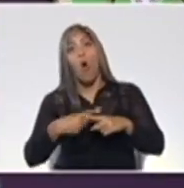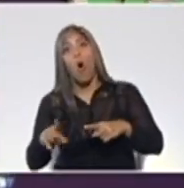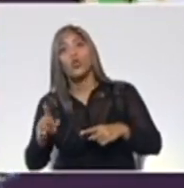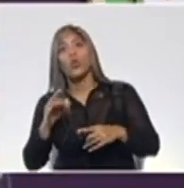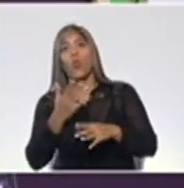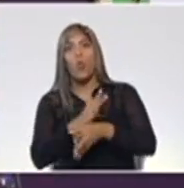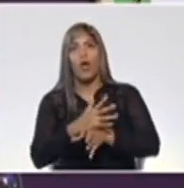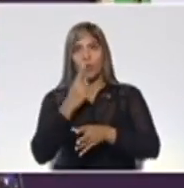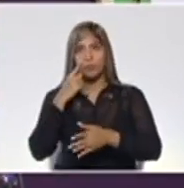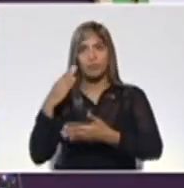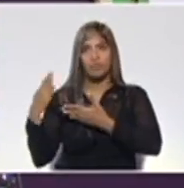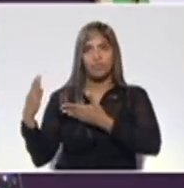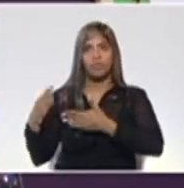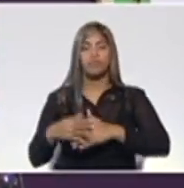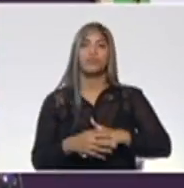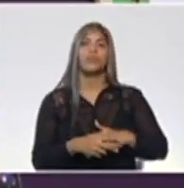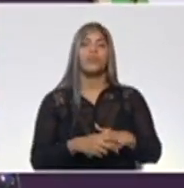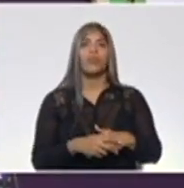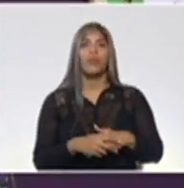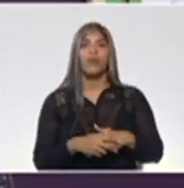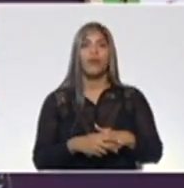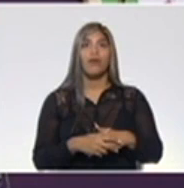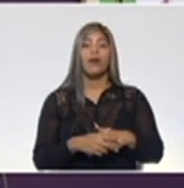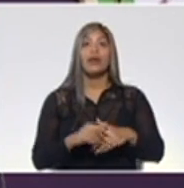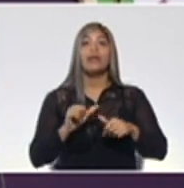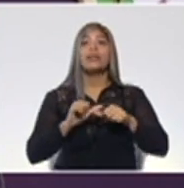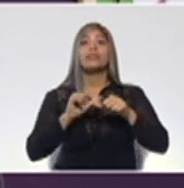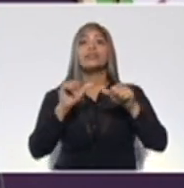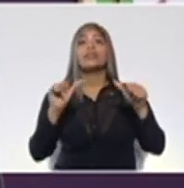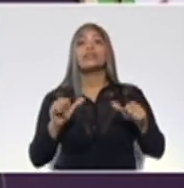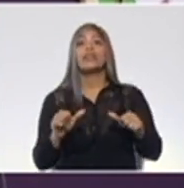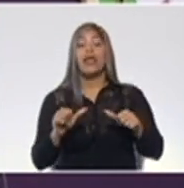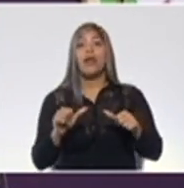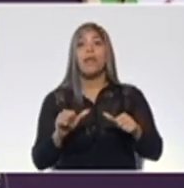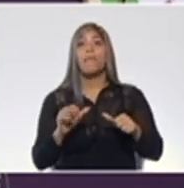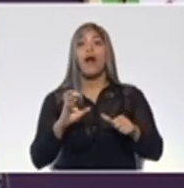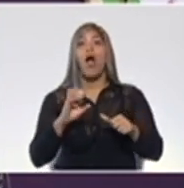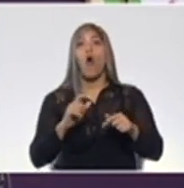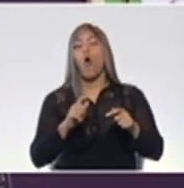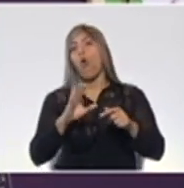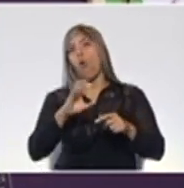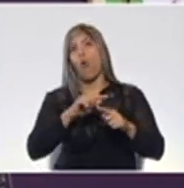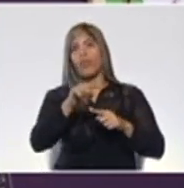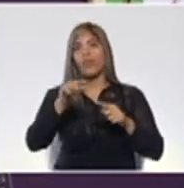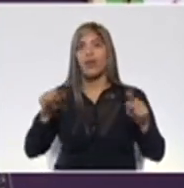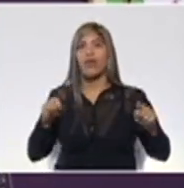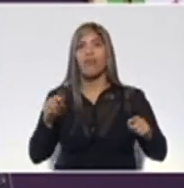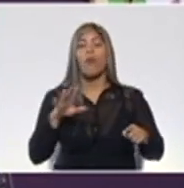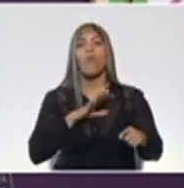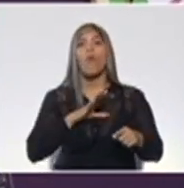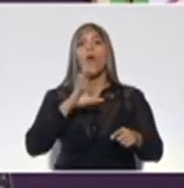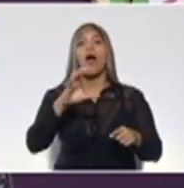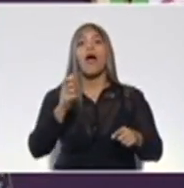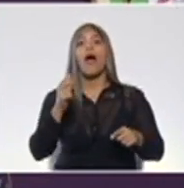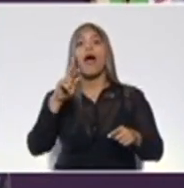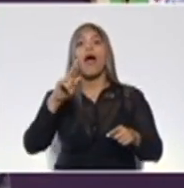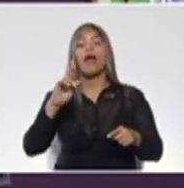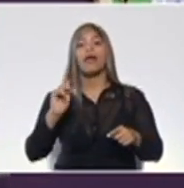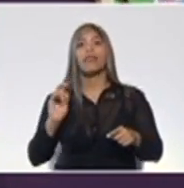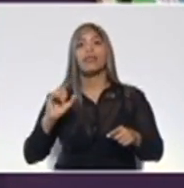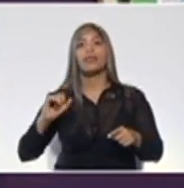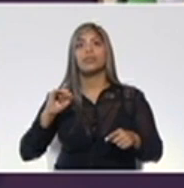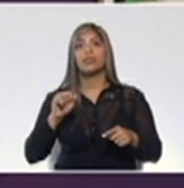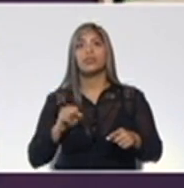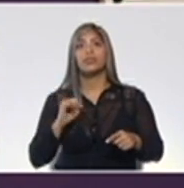juego de sistema de coordenadas cartesianas, se llama el fútbol cartesiano, en donde